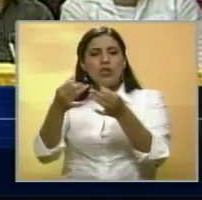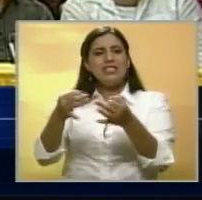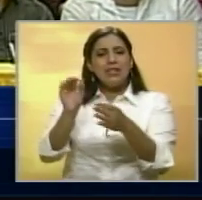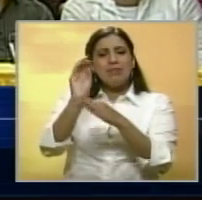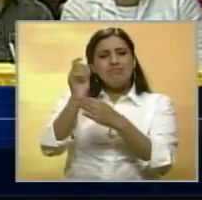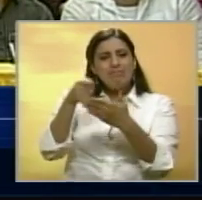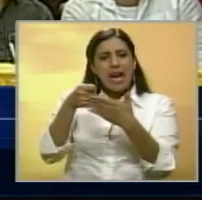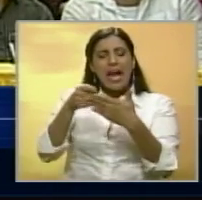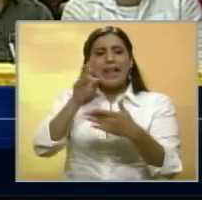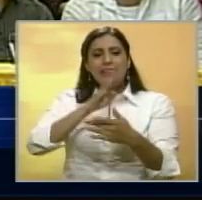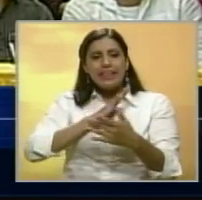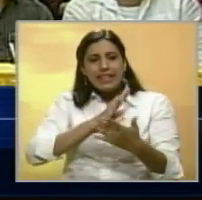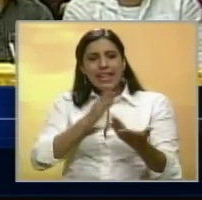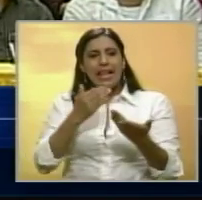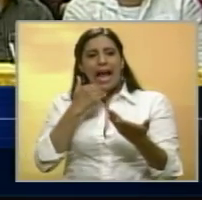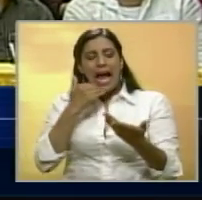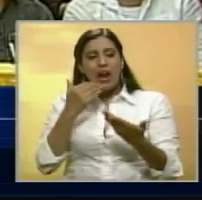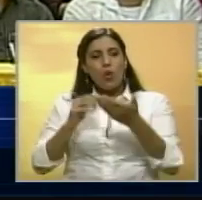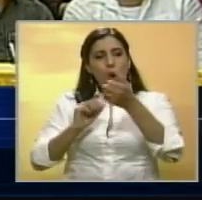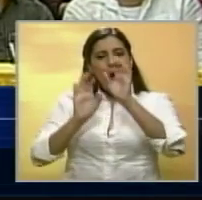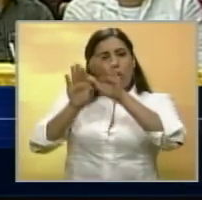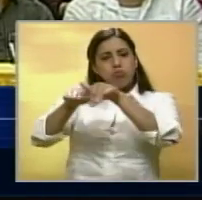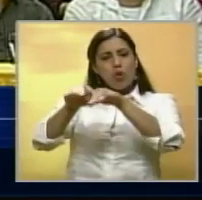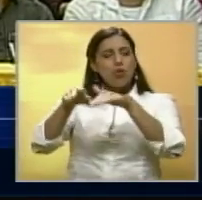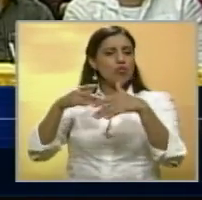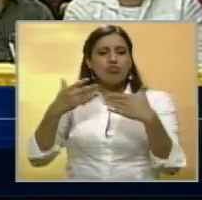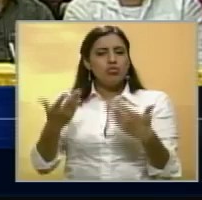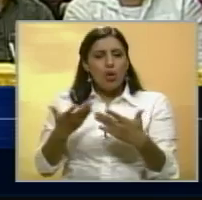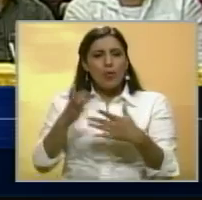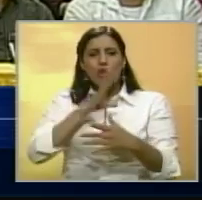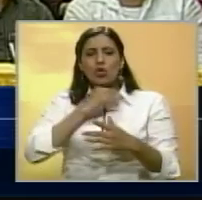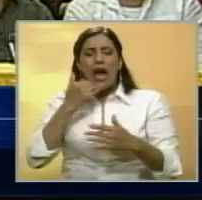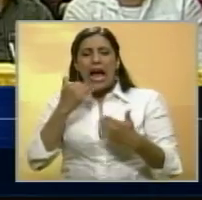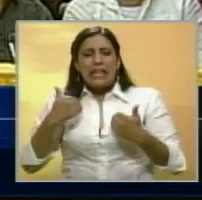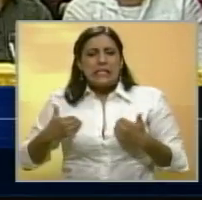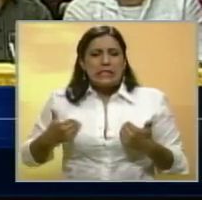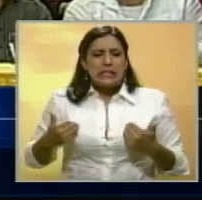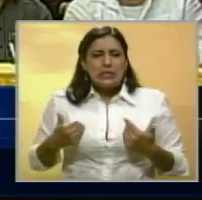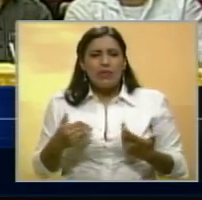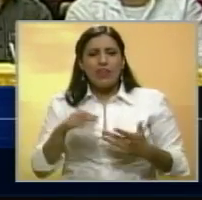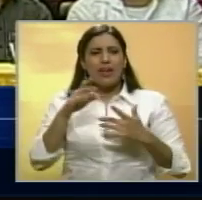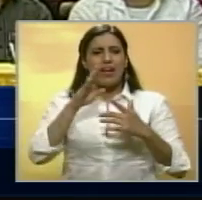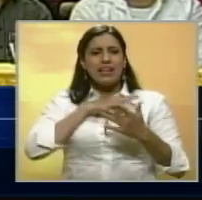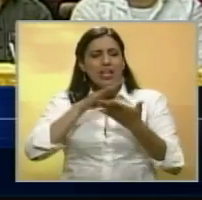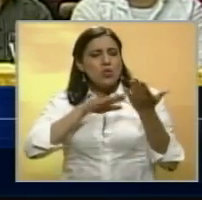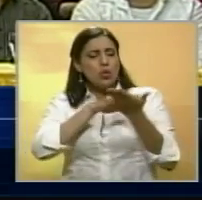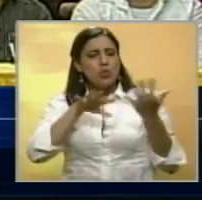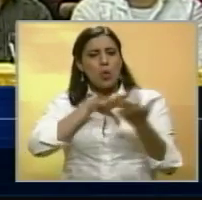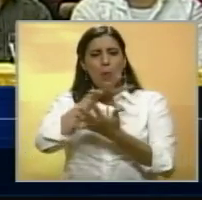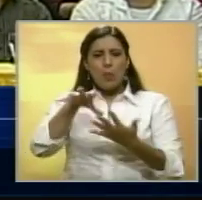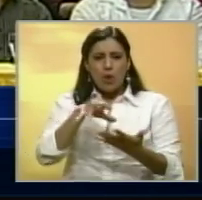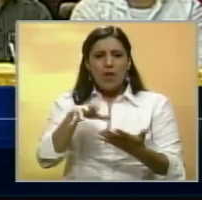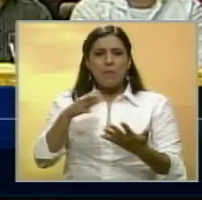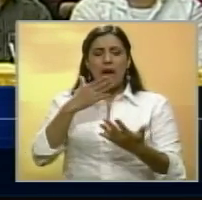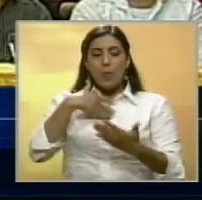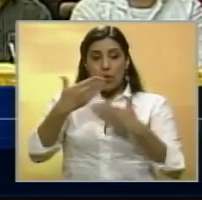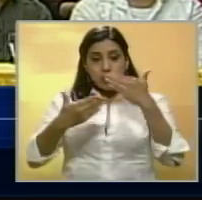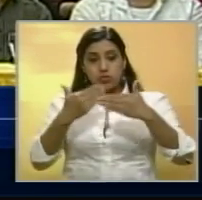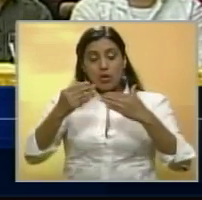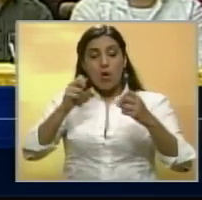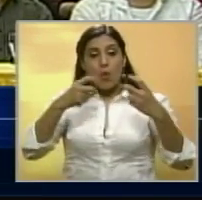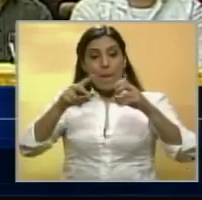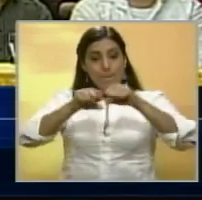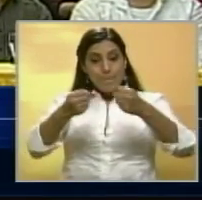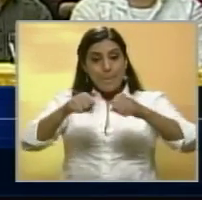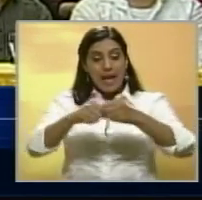garantía de que tendrán pues el respaldo para, con todo lo que se afectó, superar esa situación y que produzcamos pues los